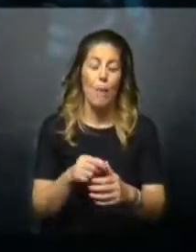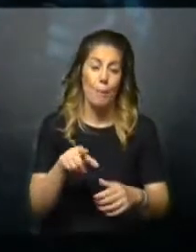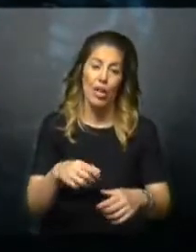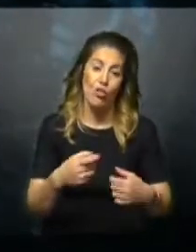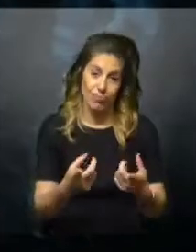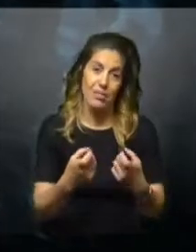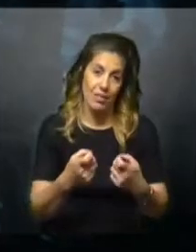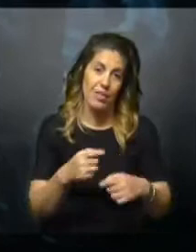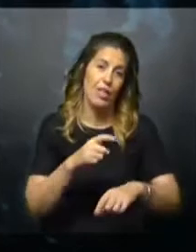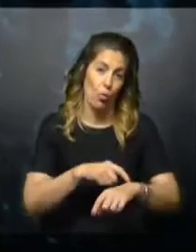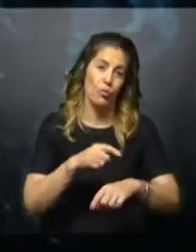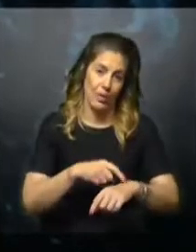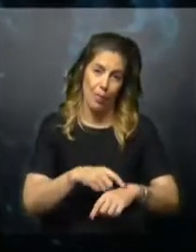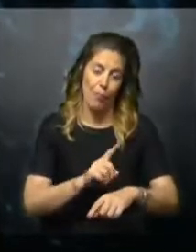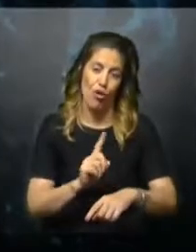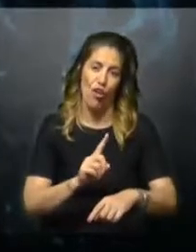lleva